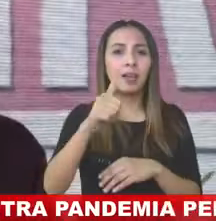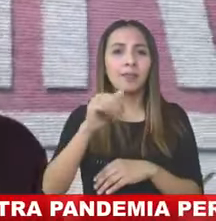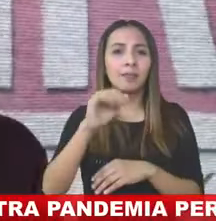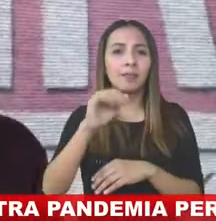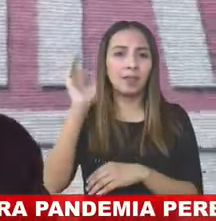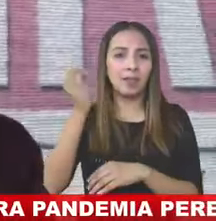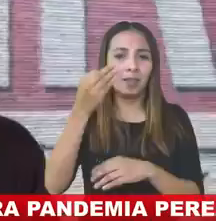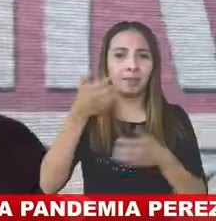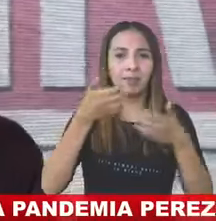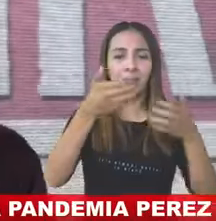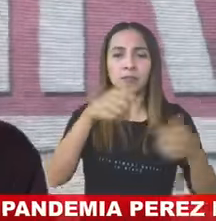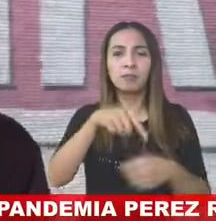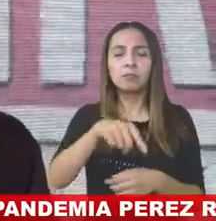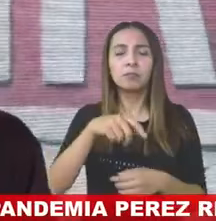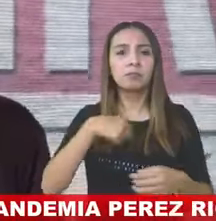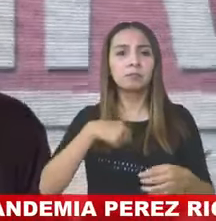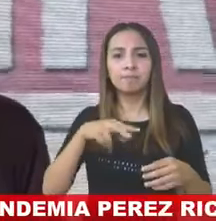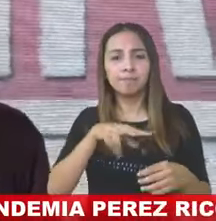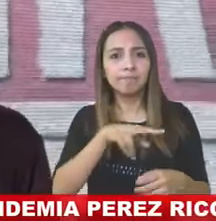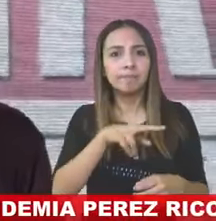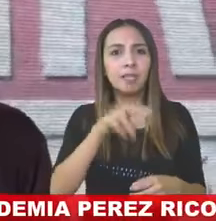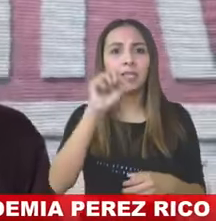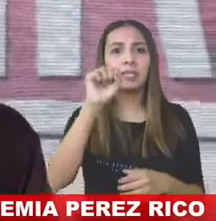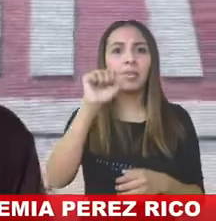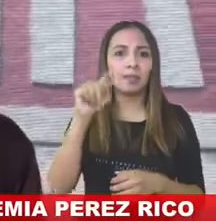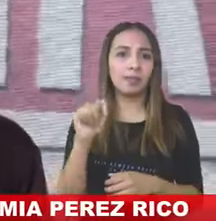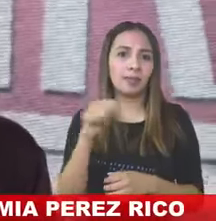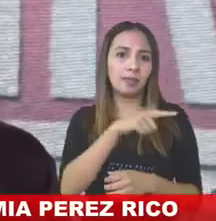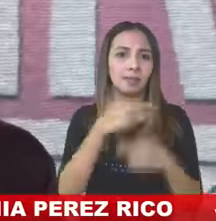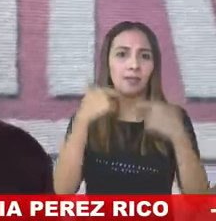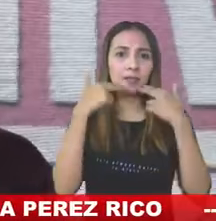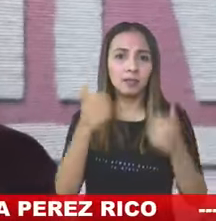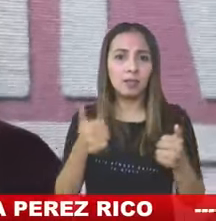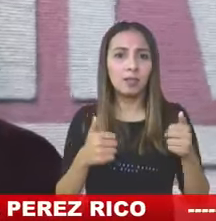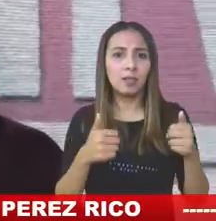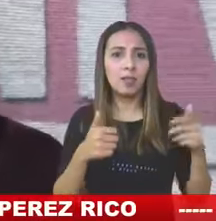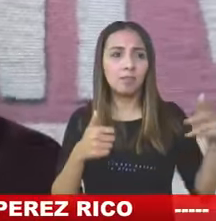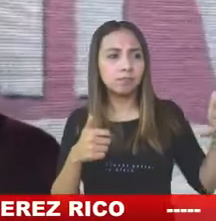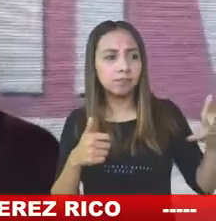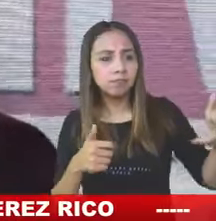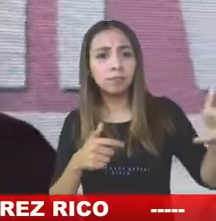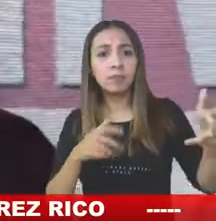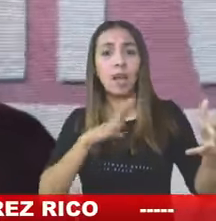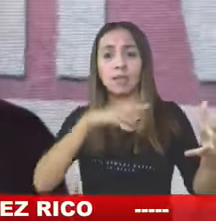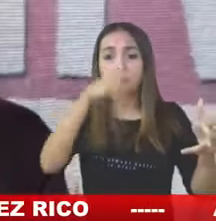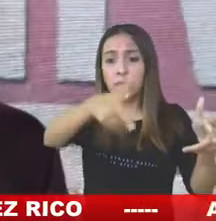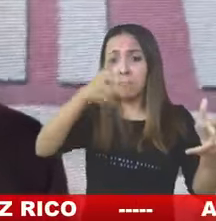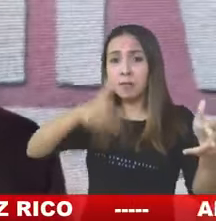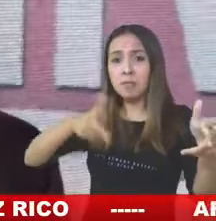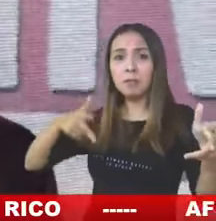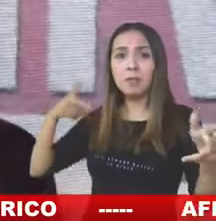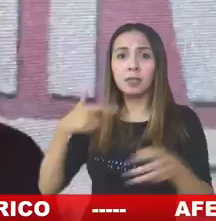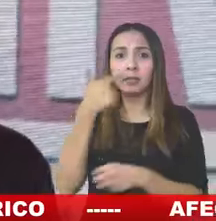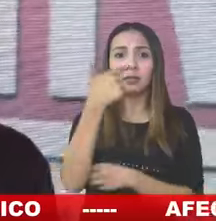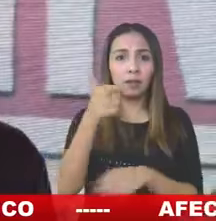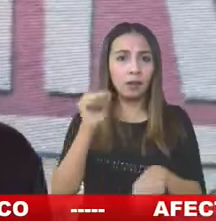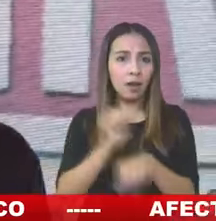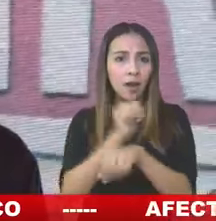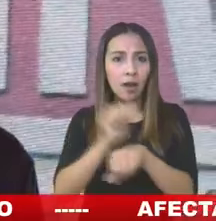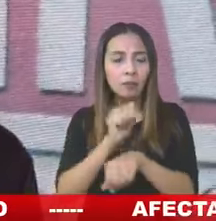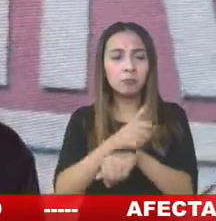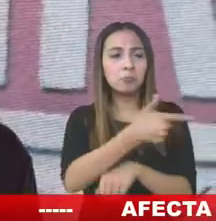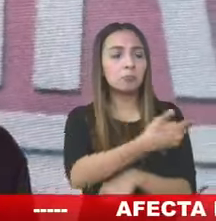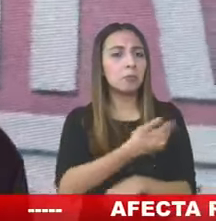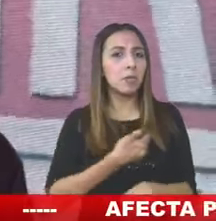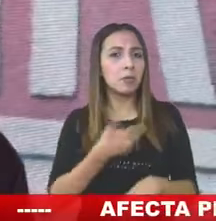SAT, contando con 7 carros, aparte del mío, eran 8, a lo cual pues nos piden los documentos, a lo cual pues yo les saco mi